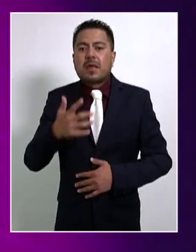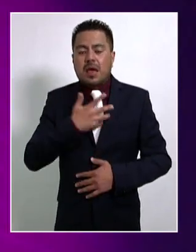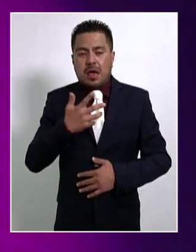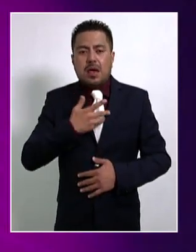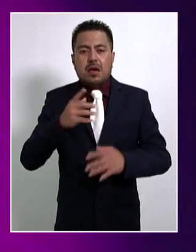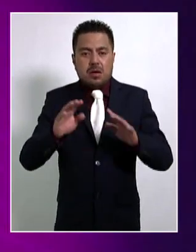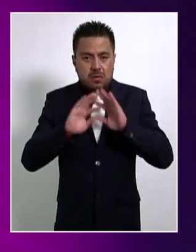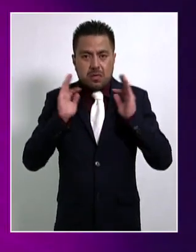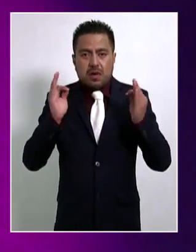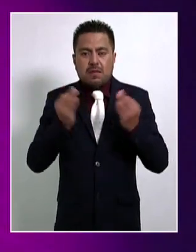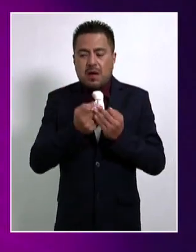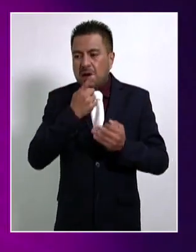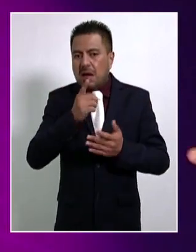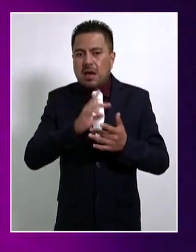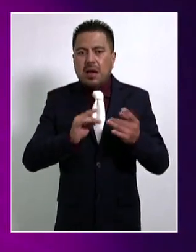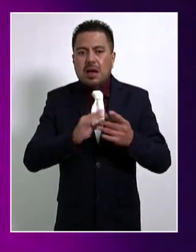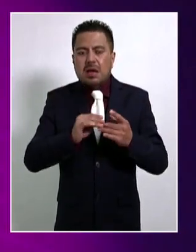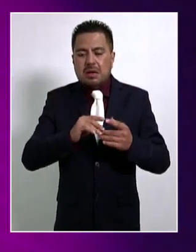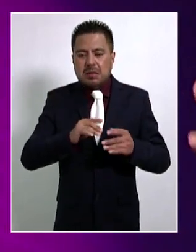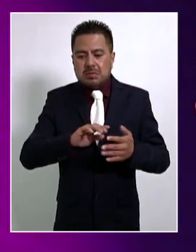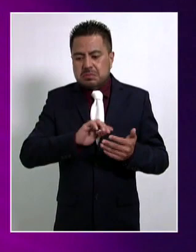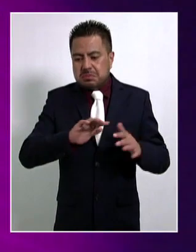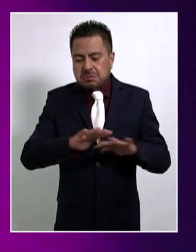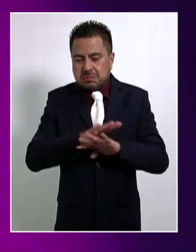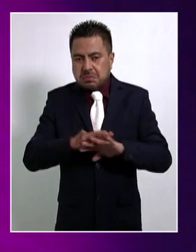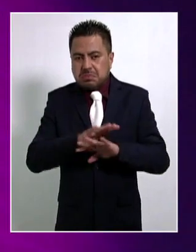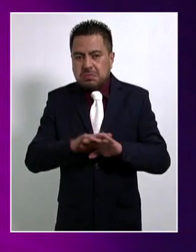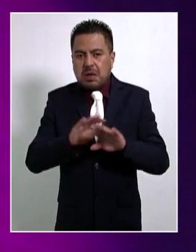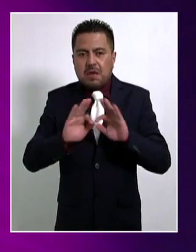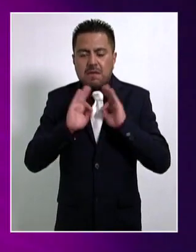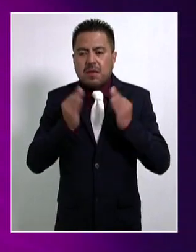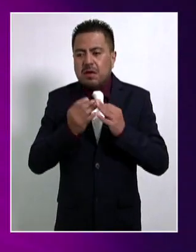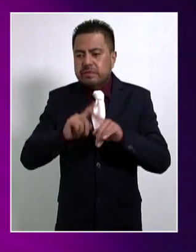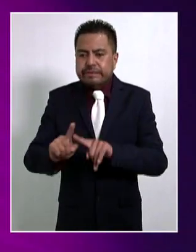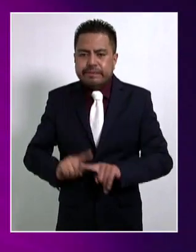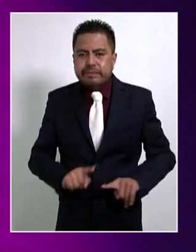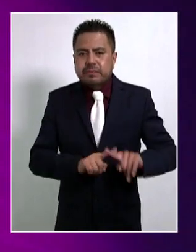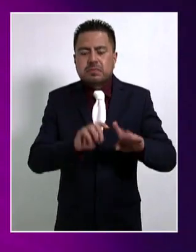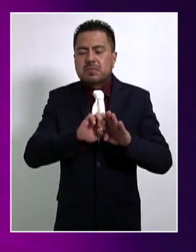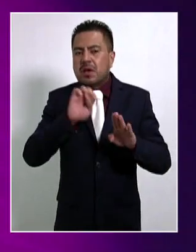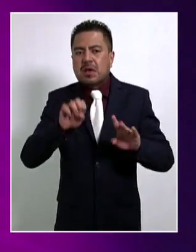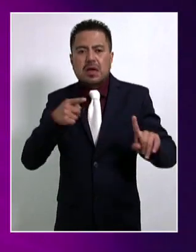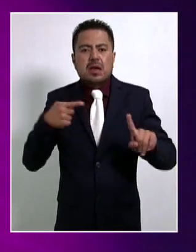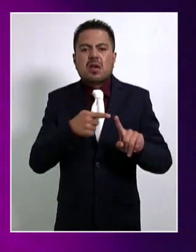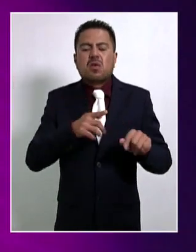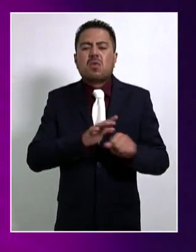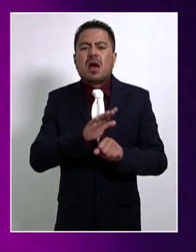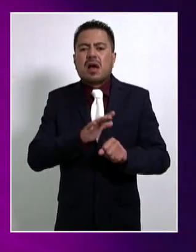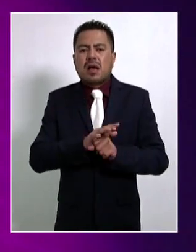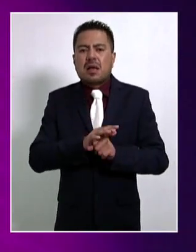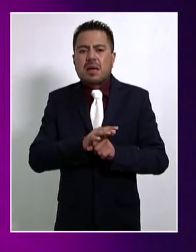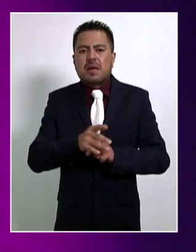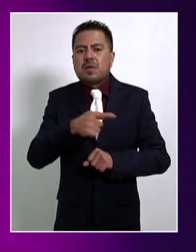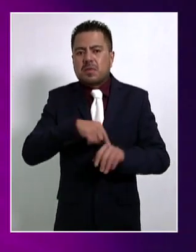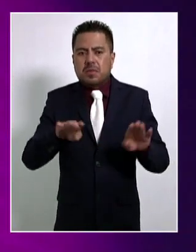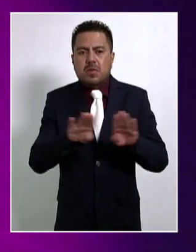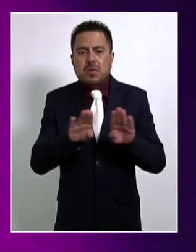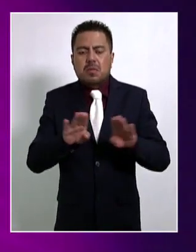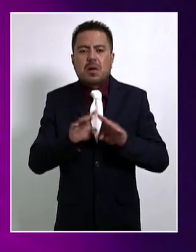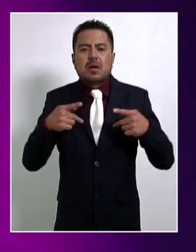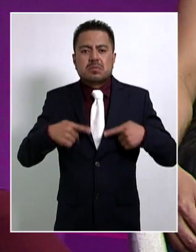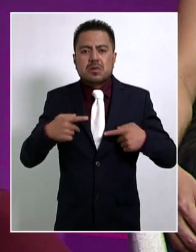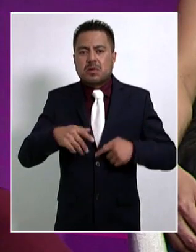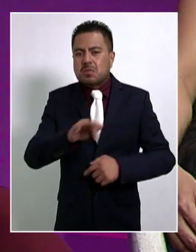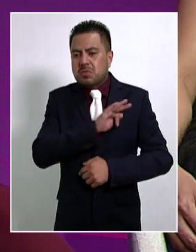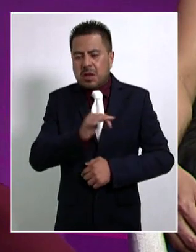una forma en mencionar la transiciones de distintas formas, ¿no? Y, por ejemplo, el reto también es cómo las personas